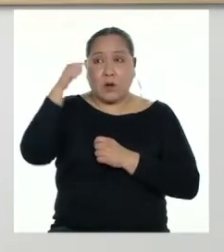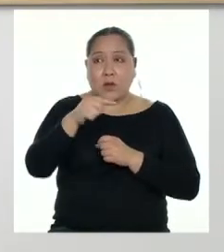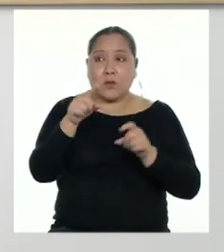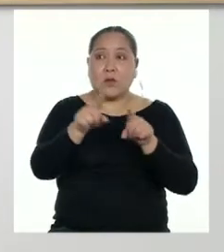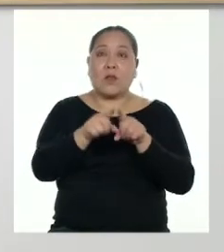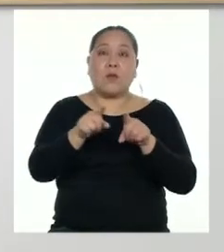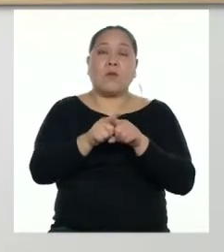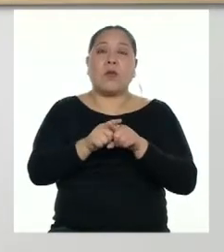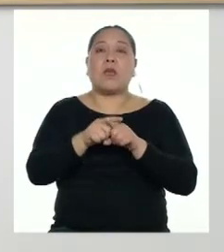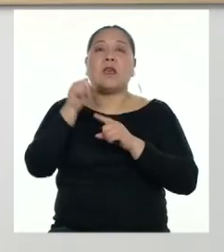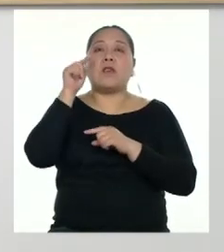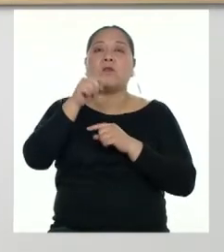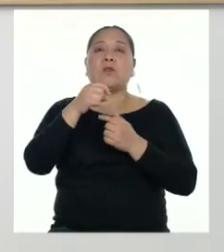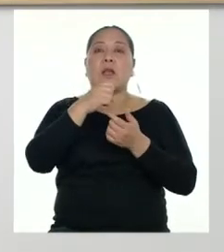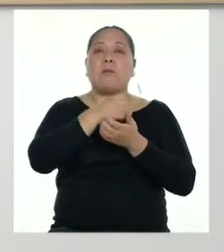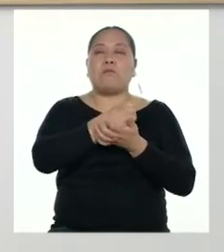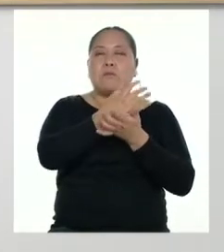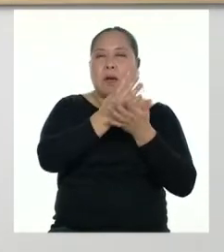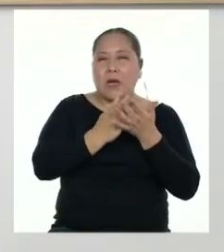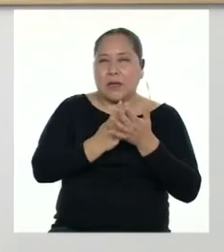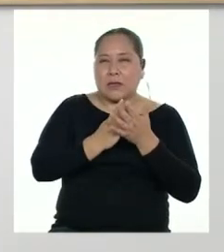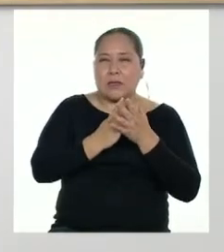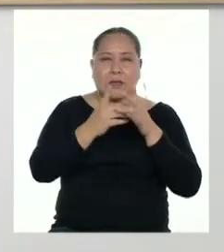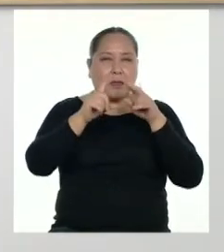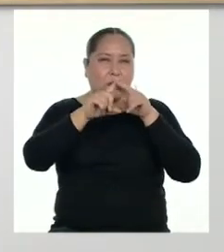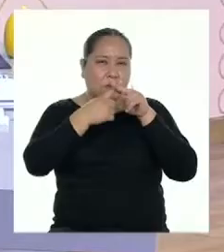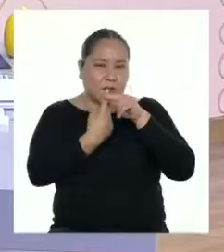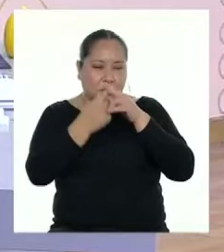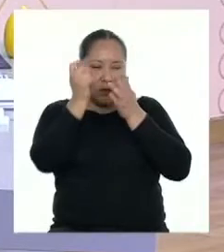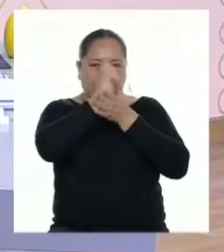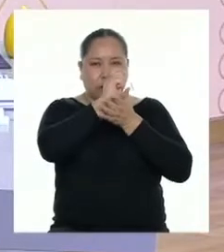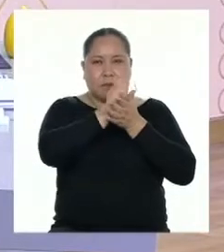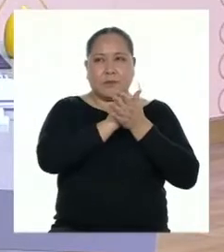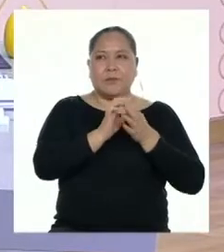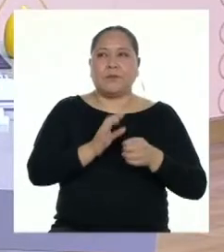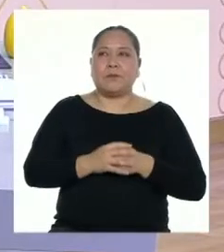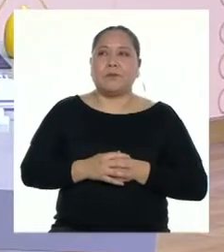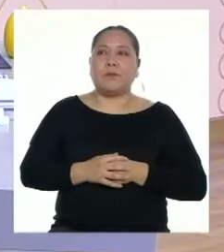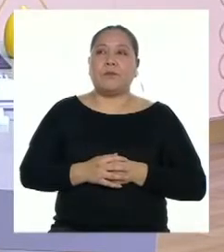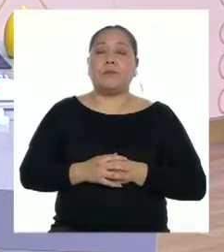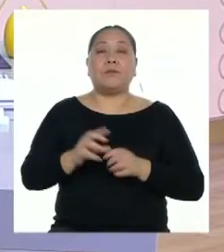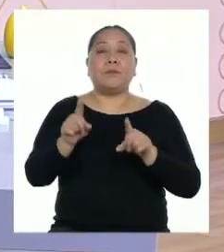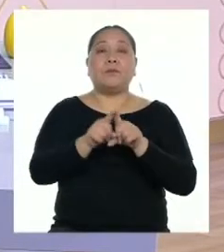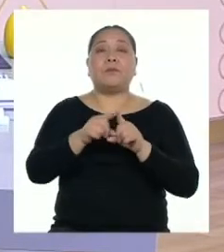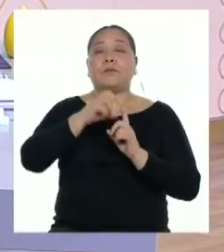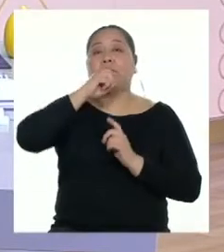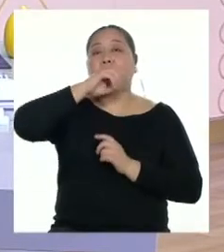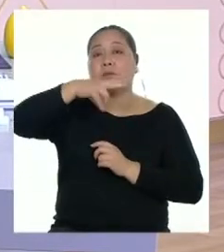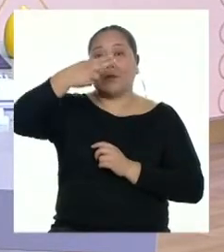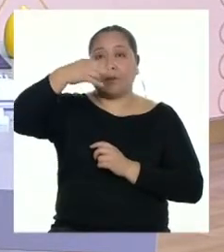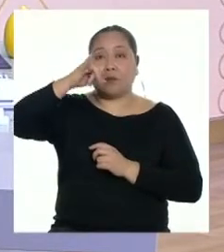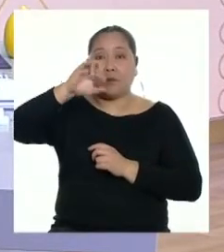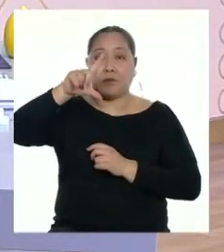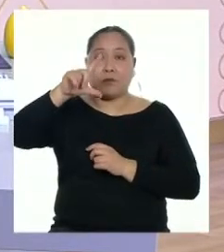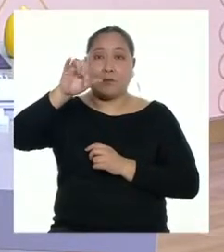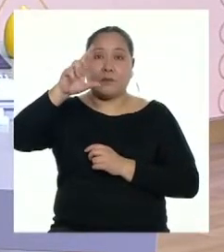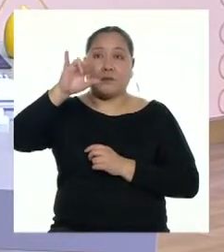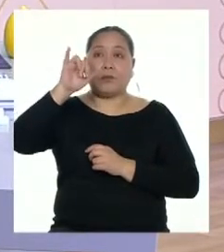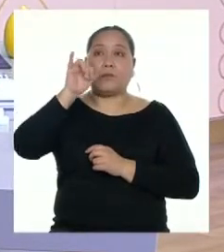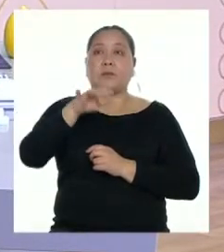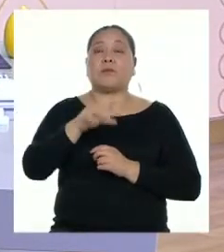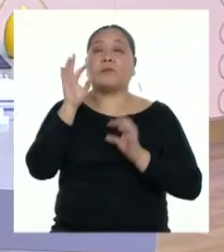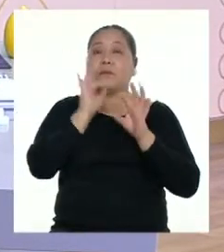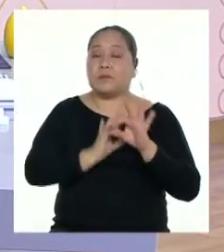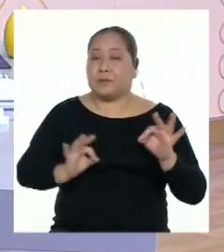también es nuestro punto de partida para empezar a escribir. Además, como dijo Hilary, es muy importante que durante esta